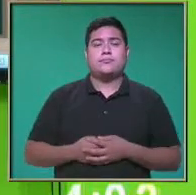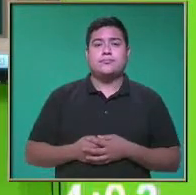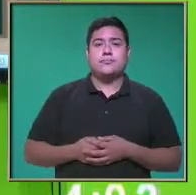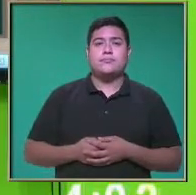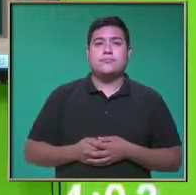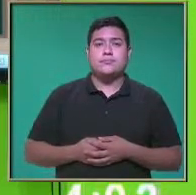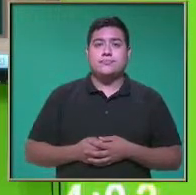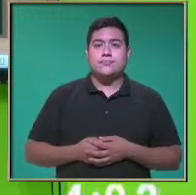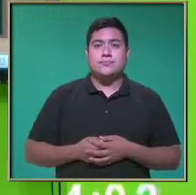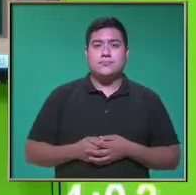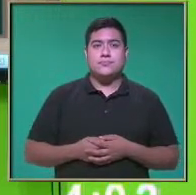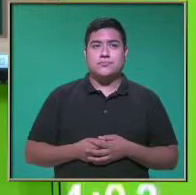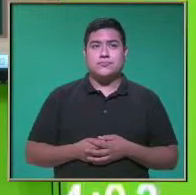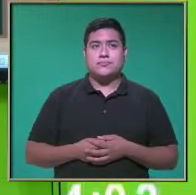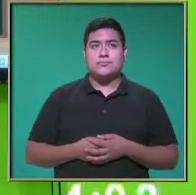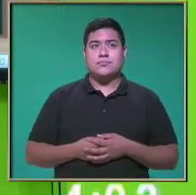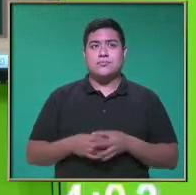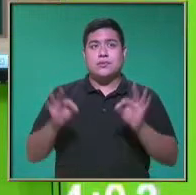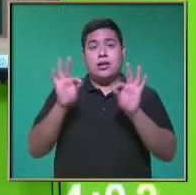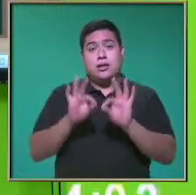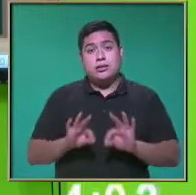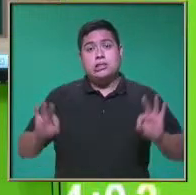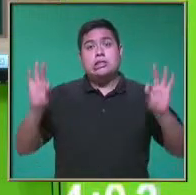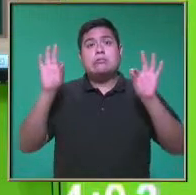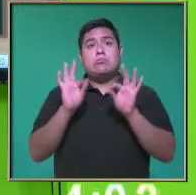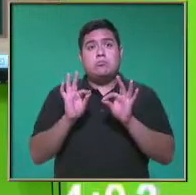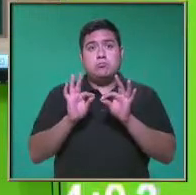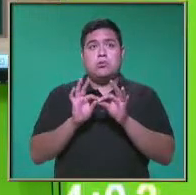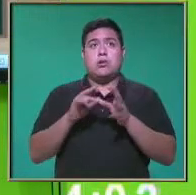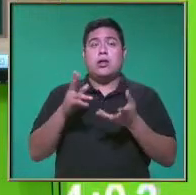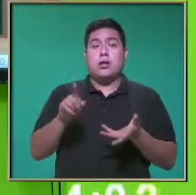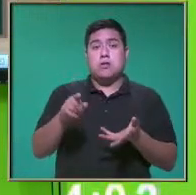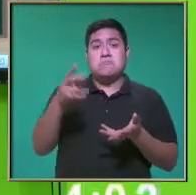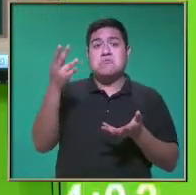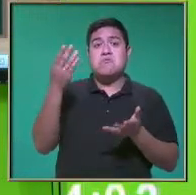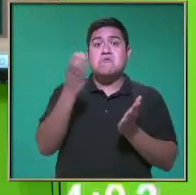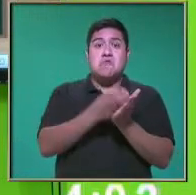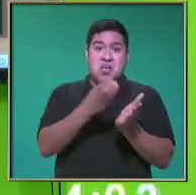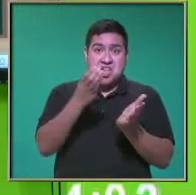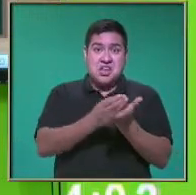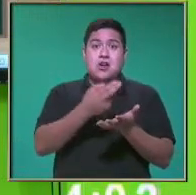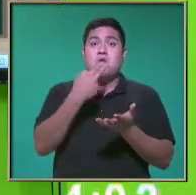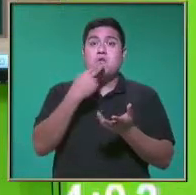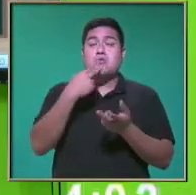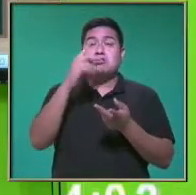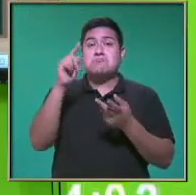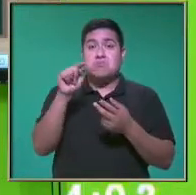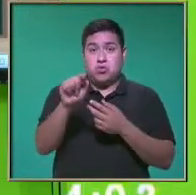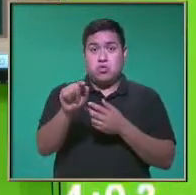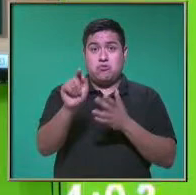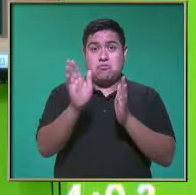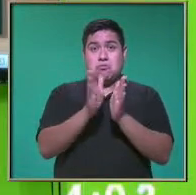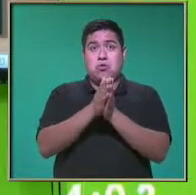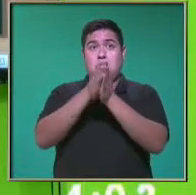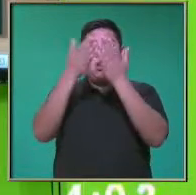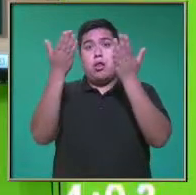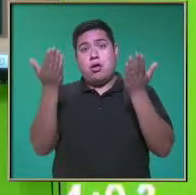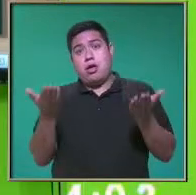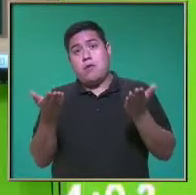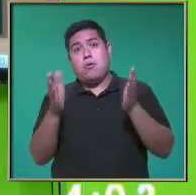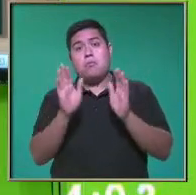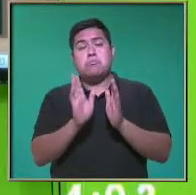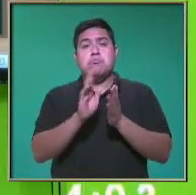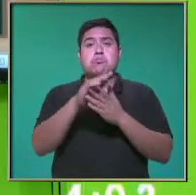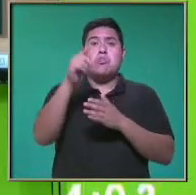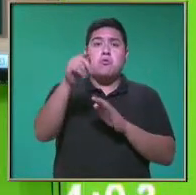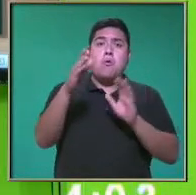clase. As in every class, I suggest you to use your notebook, your book, your folder, and your bilingual